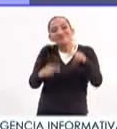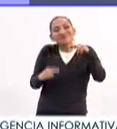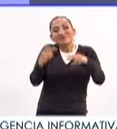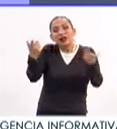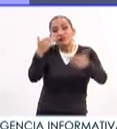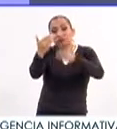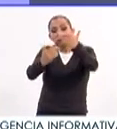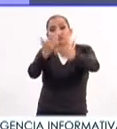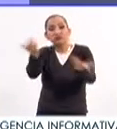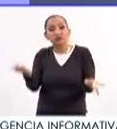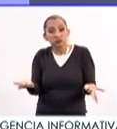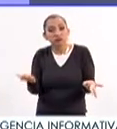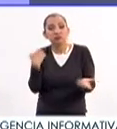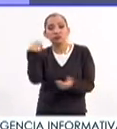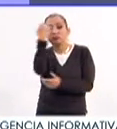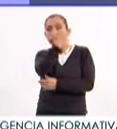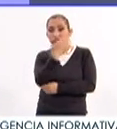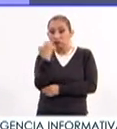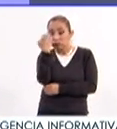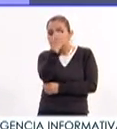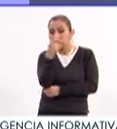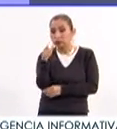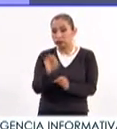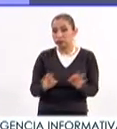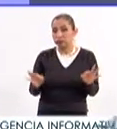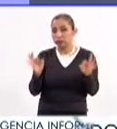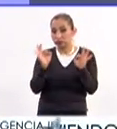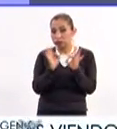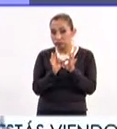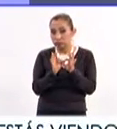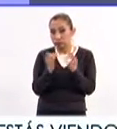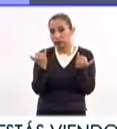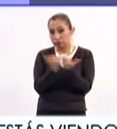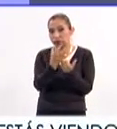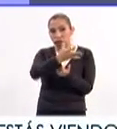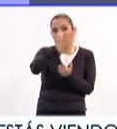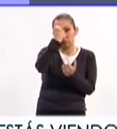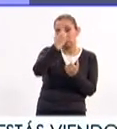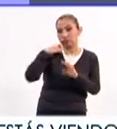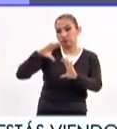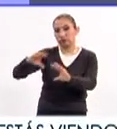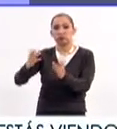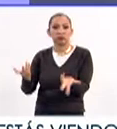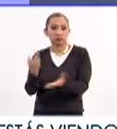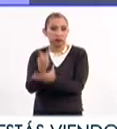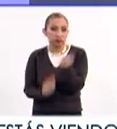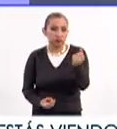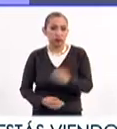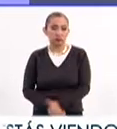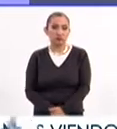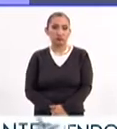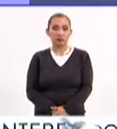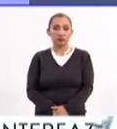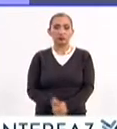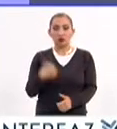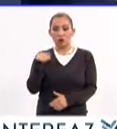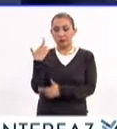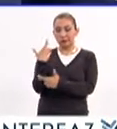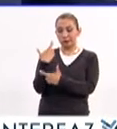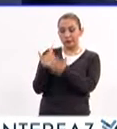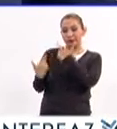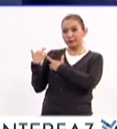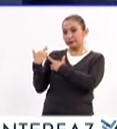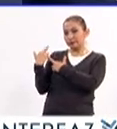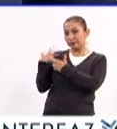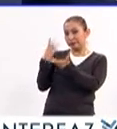está progresando. Entonces la evaluación es tan importante como aprender y como enseñar. Claro. Quisiera regresar un pasito